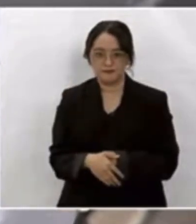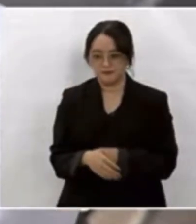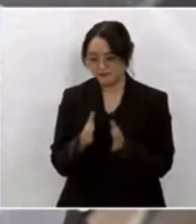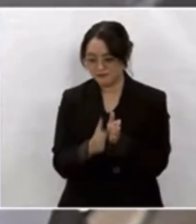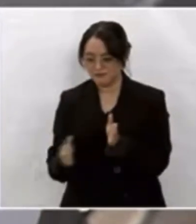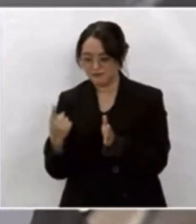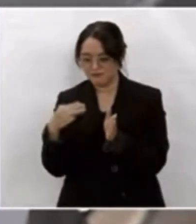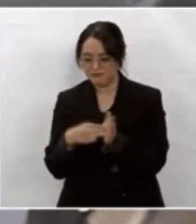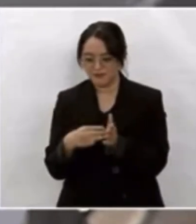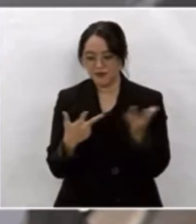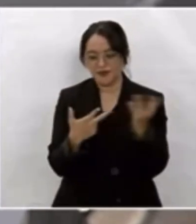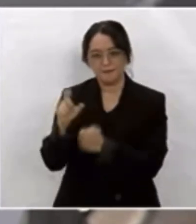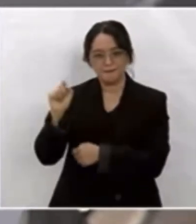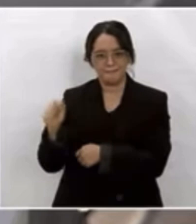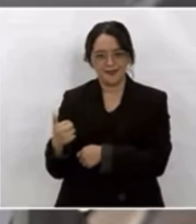1825,